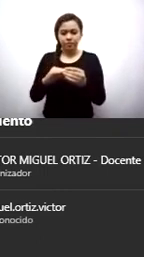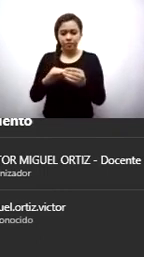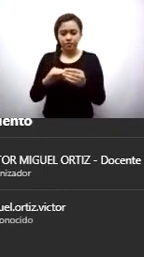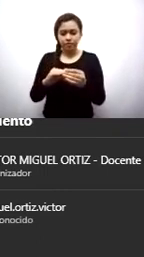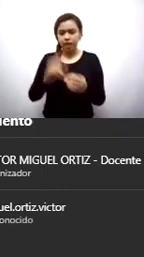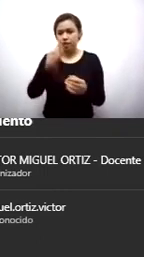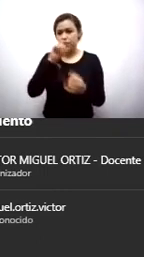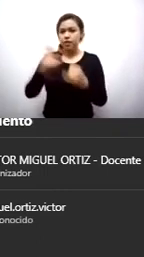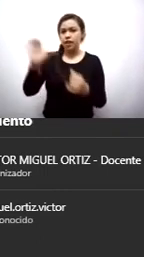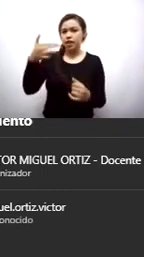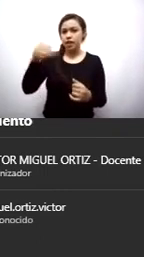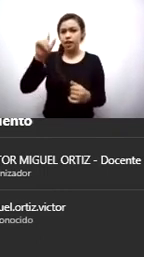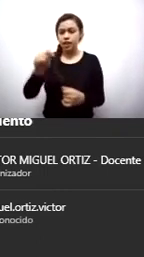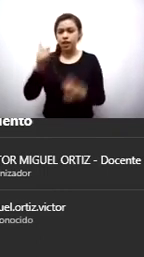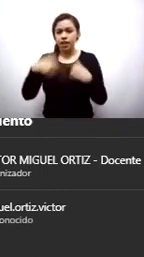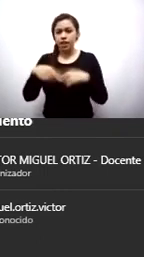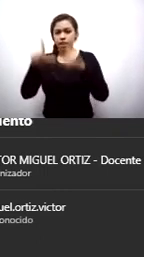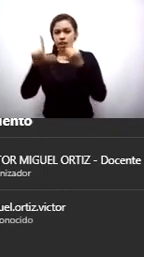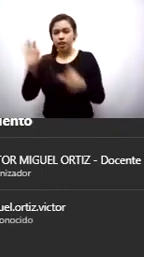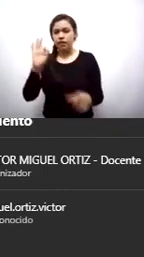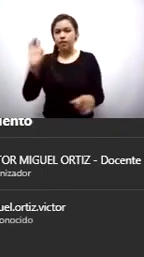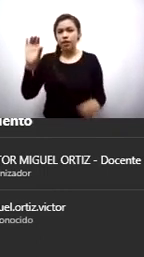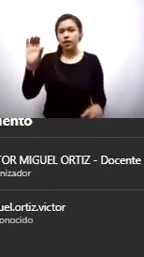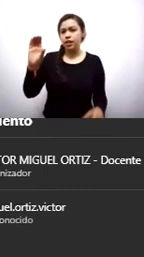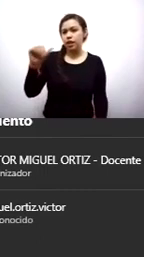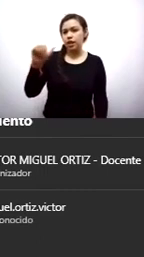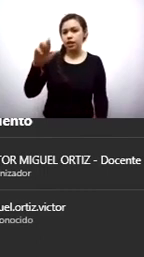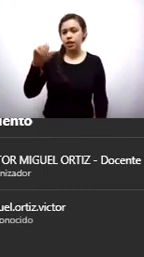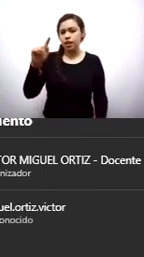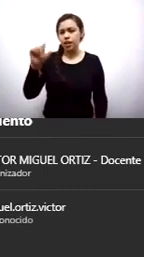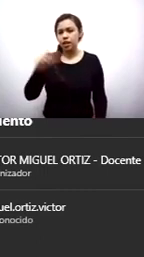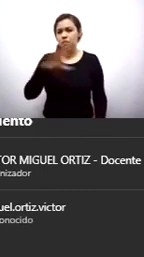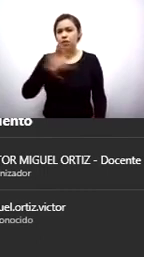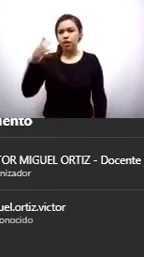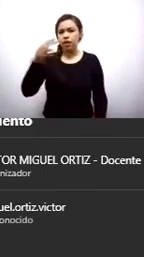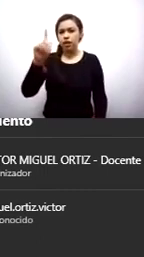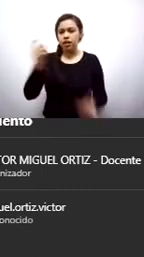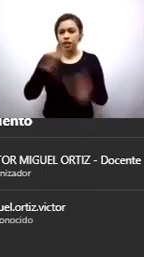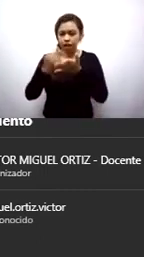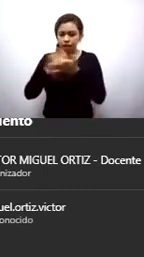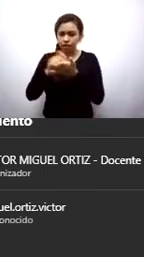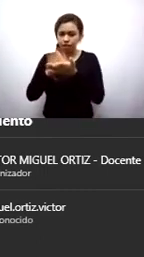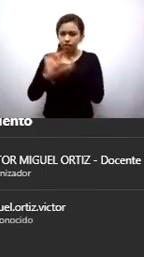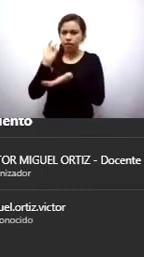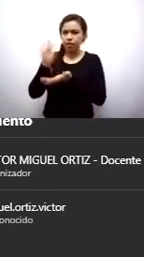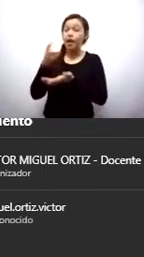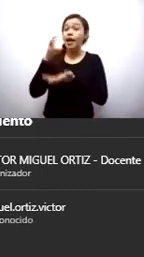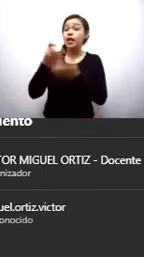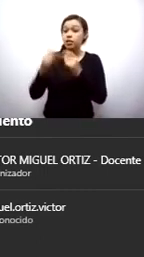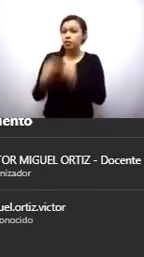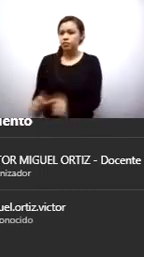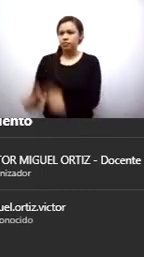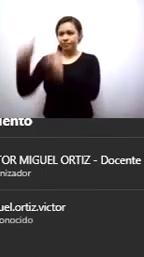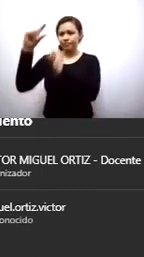de chat. Por ahí, si Cristian puede escribir algo en la ventana del chat, pues bueno, es lo que nos va a aparecer. Aquí los alumnos